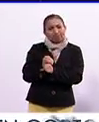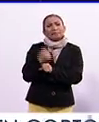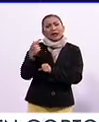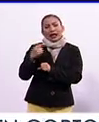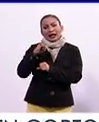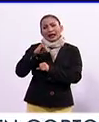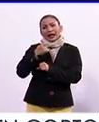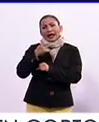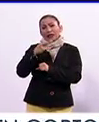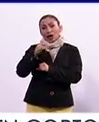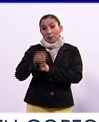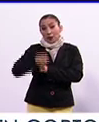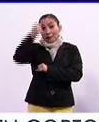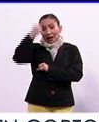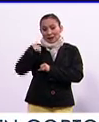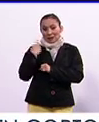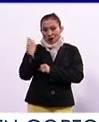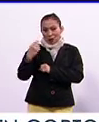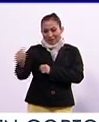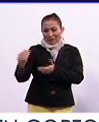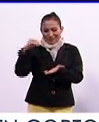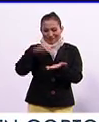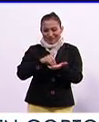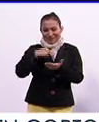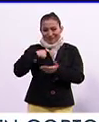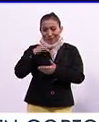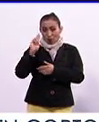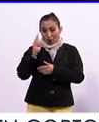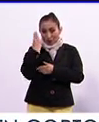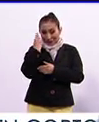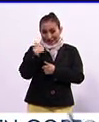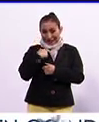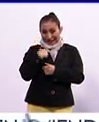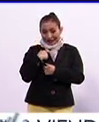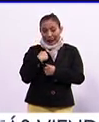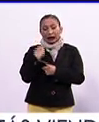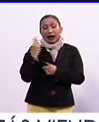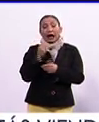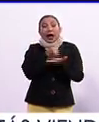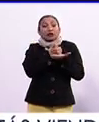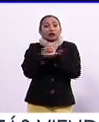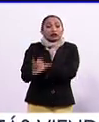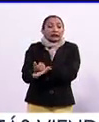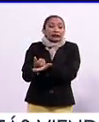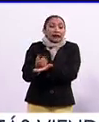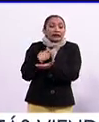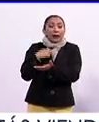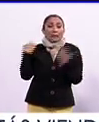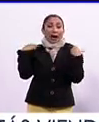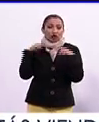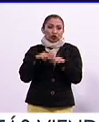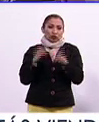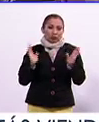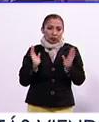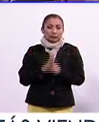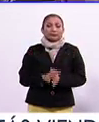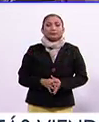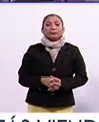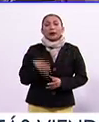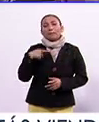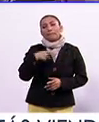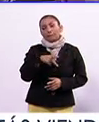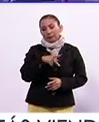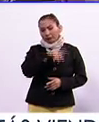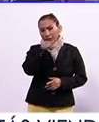del ingeniero. O sea que mi primer nombramiento en la universidad es de ayudante de profesor.